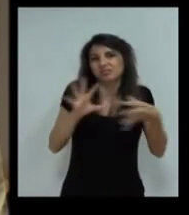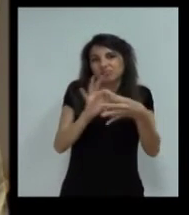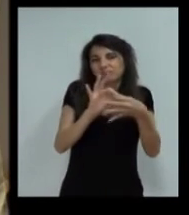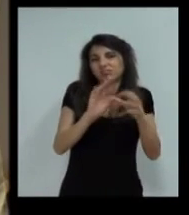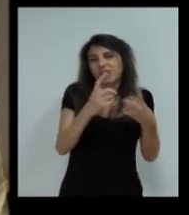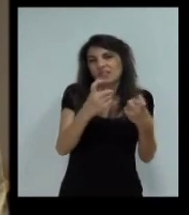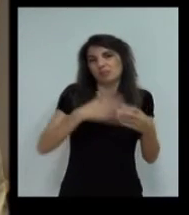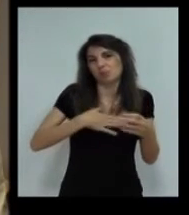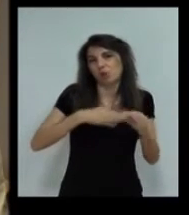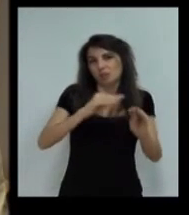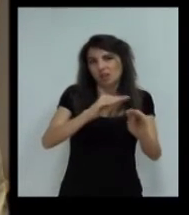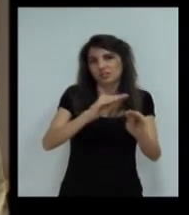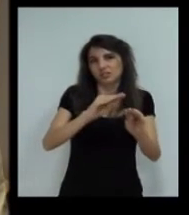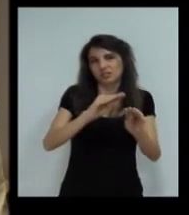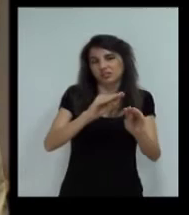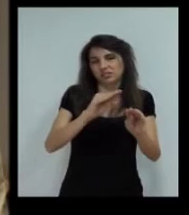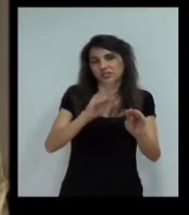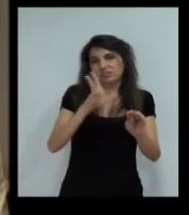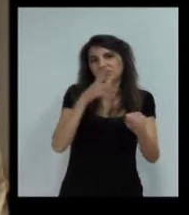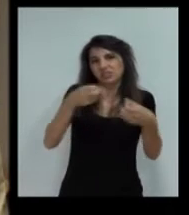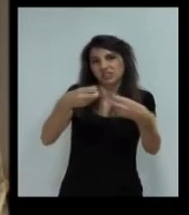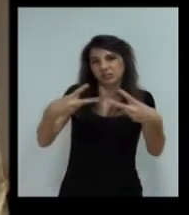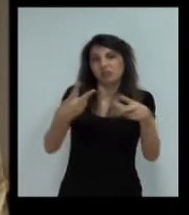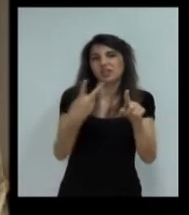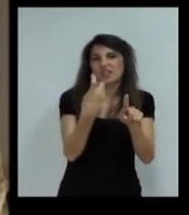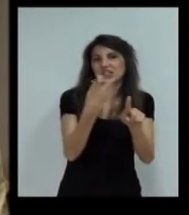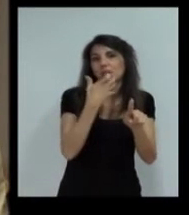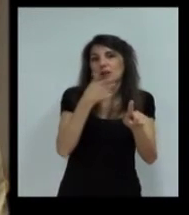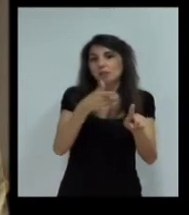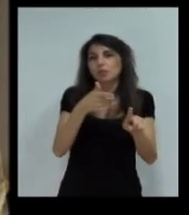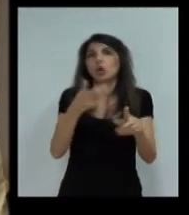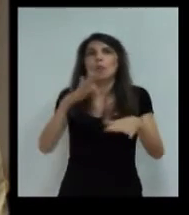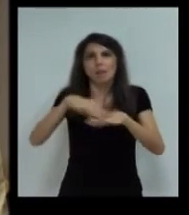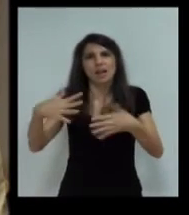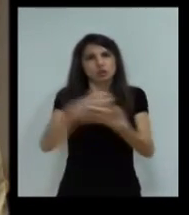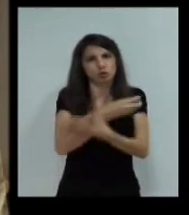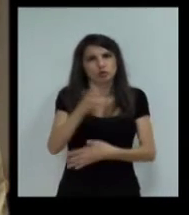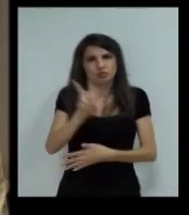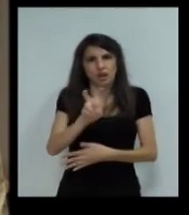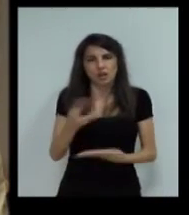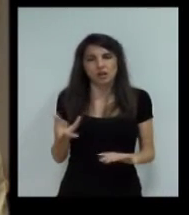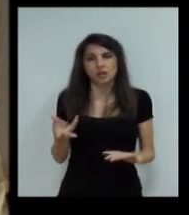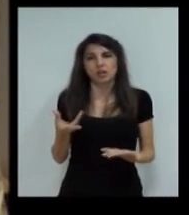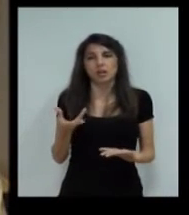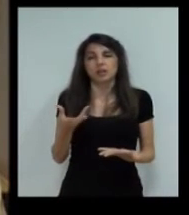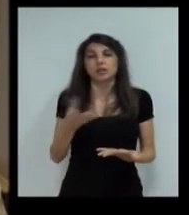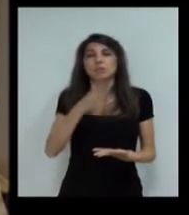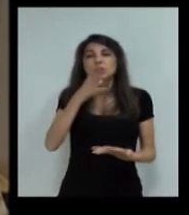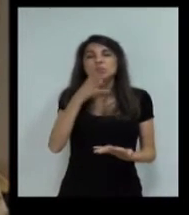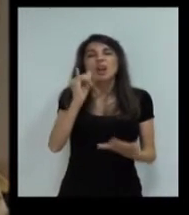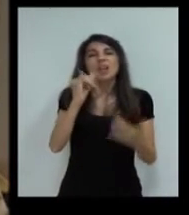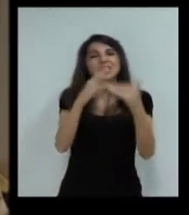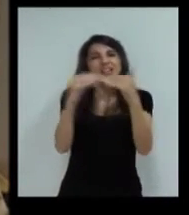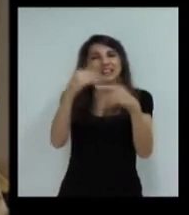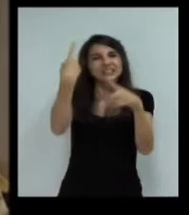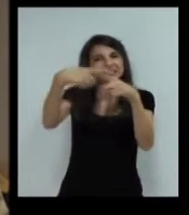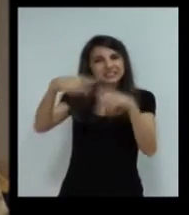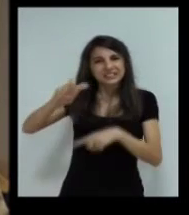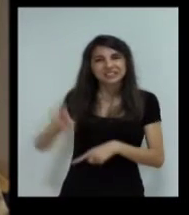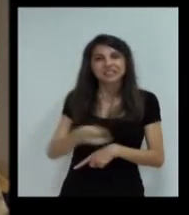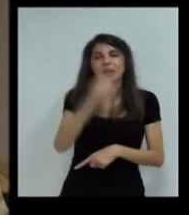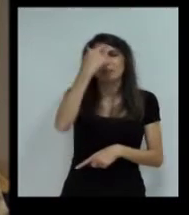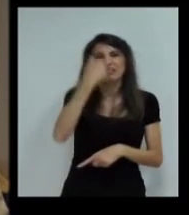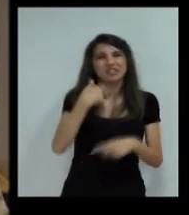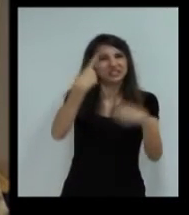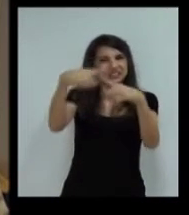propias, ¿no? Y de todo esto al final concluyo, pues hay clientes, ¿no?, y hay perfiles, y como decía antes José